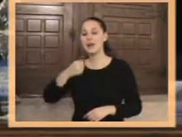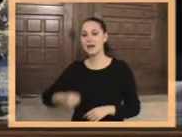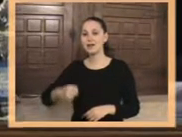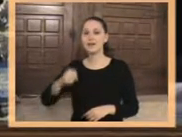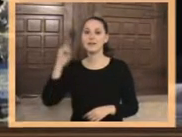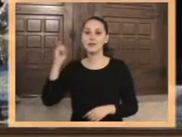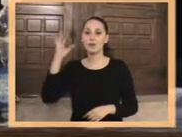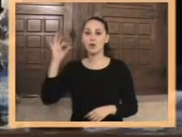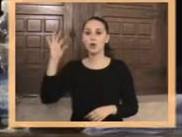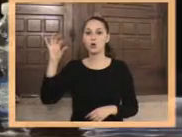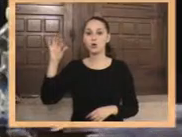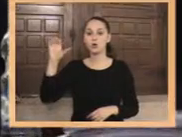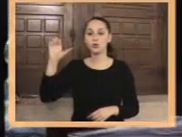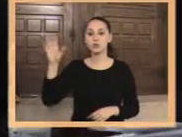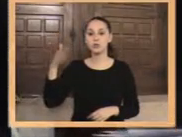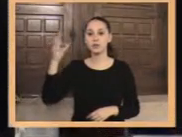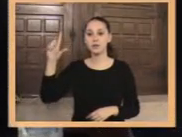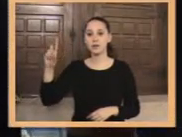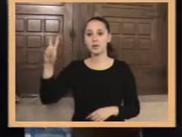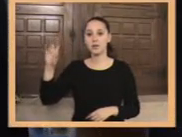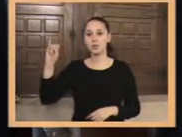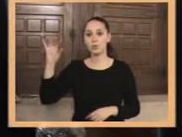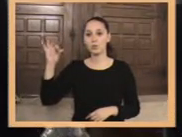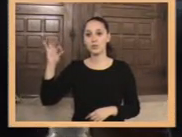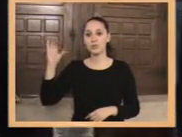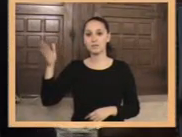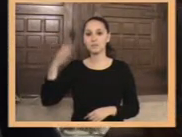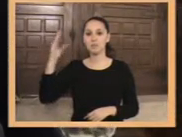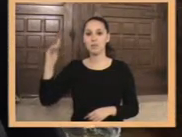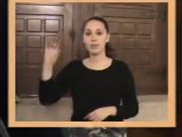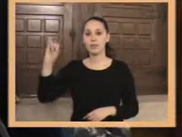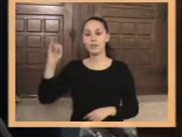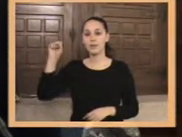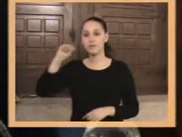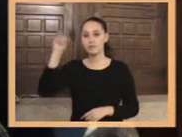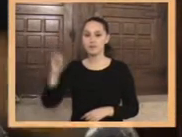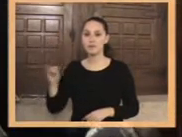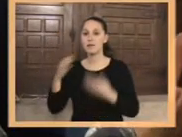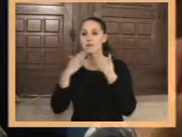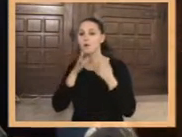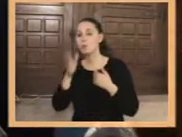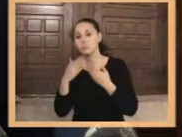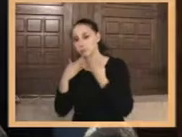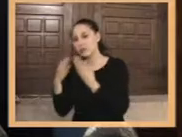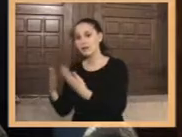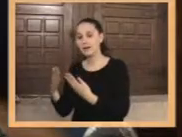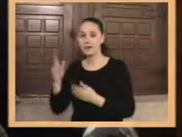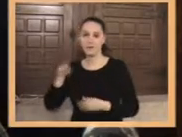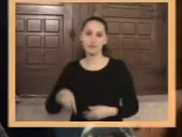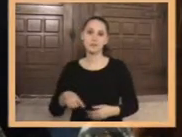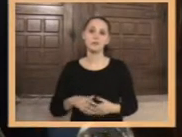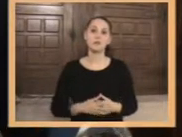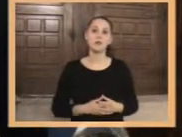difícil en aquel momento, como ocurre siempre con cualquier elemento que uno quiere mover. Y yo creo que con el tiempo pues ha demostrado que fue